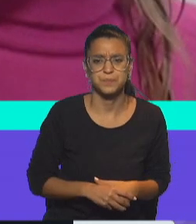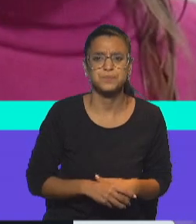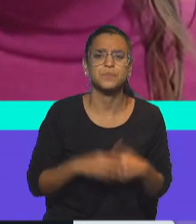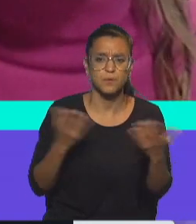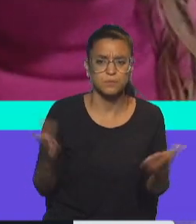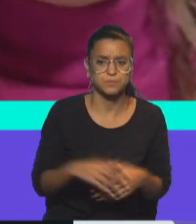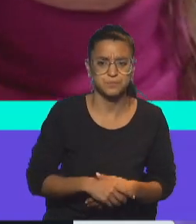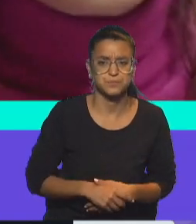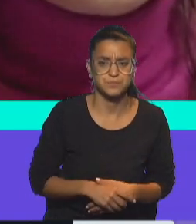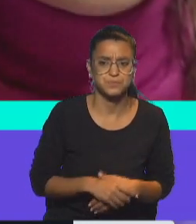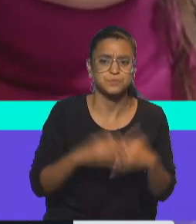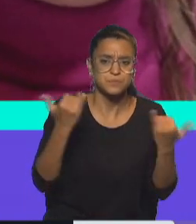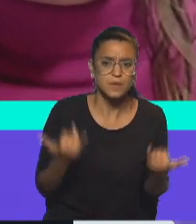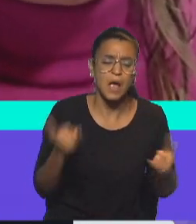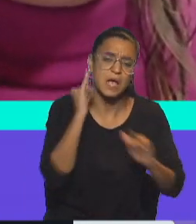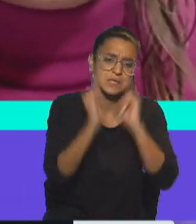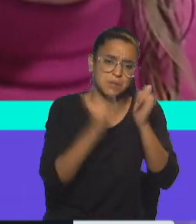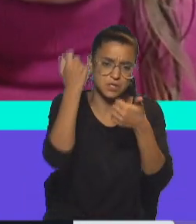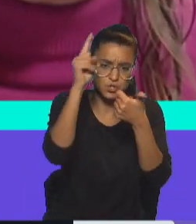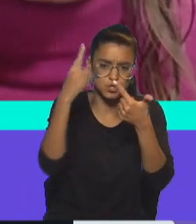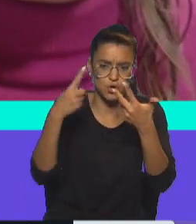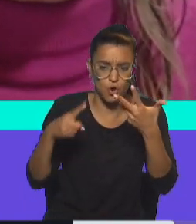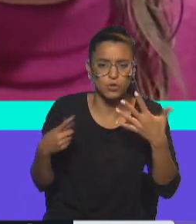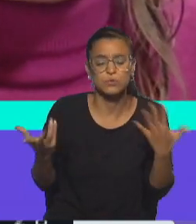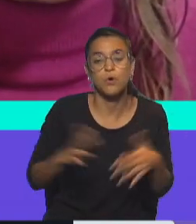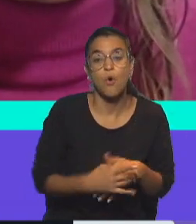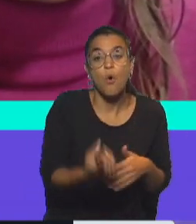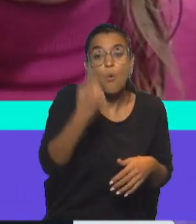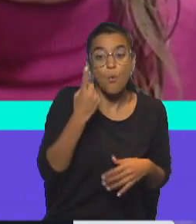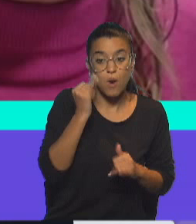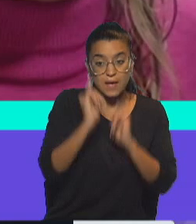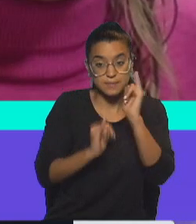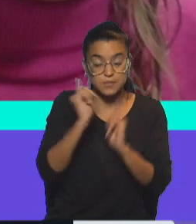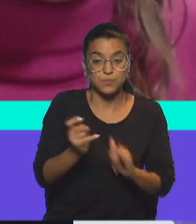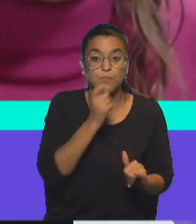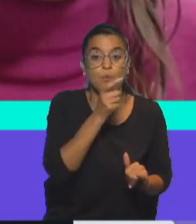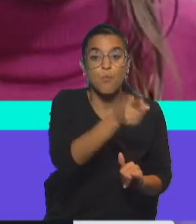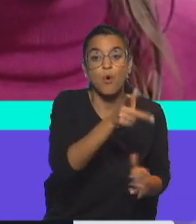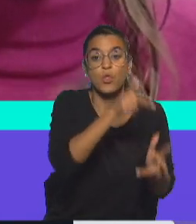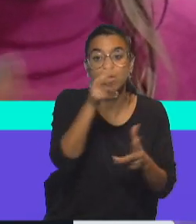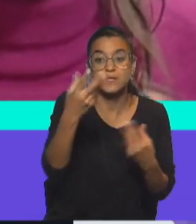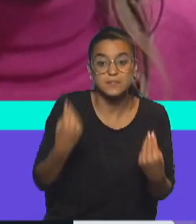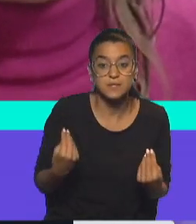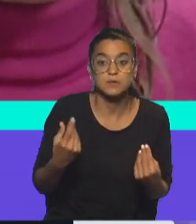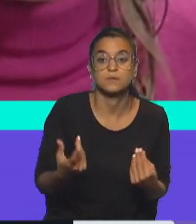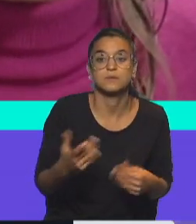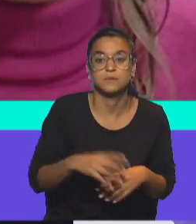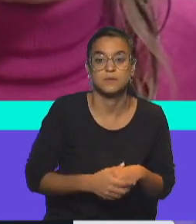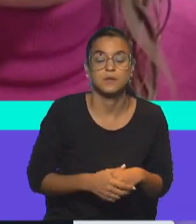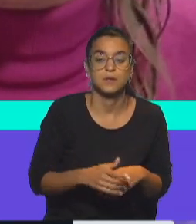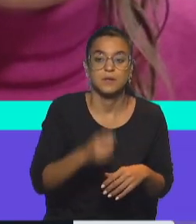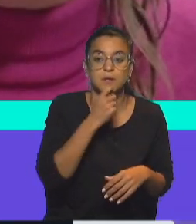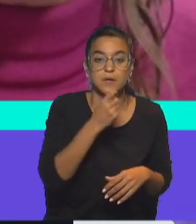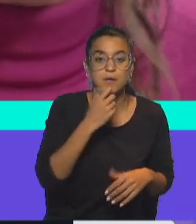Bueno, a ver, hay varias explicaciones para eso. Una de las cosas, sí, es lo que vos decís, que la representación de